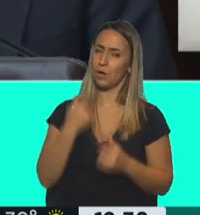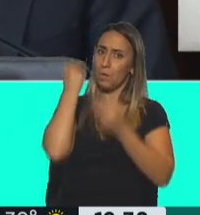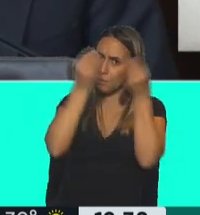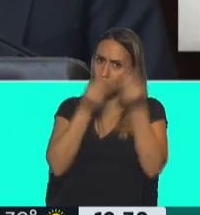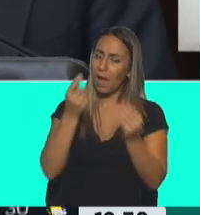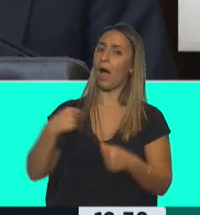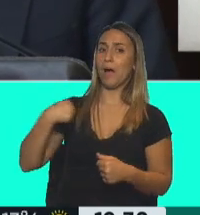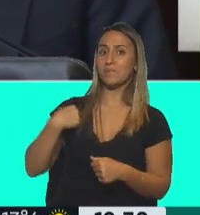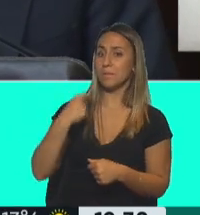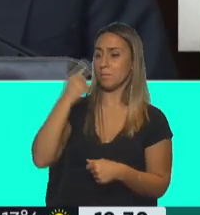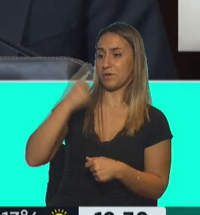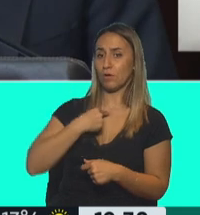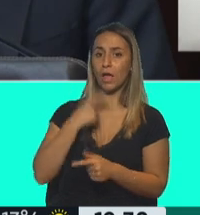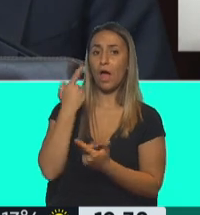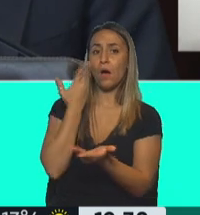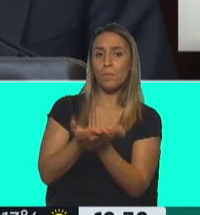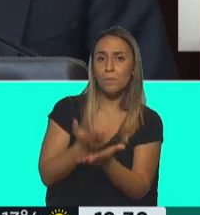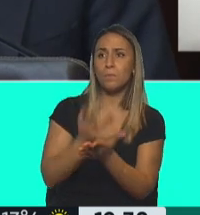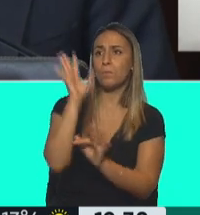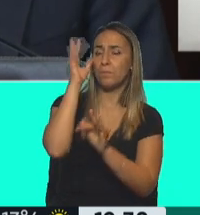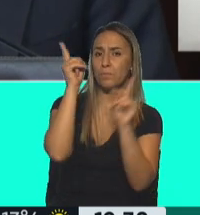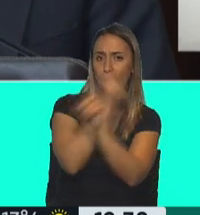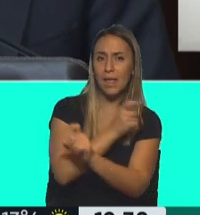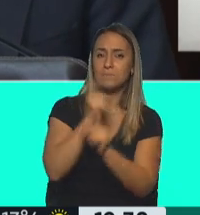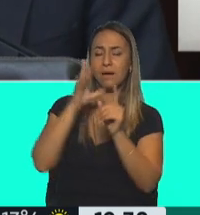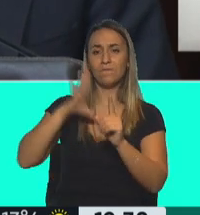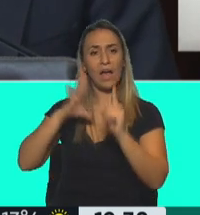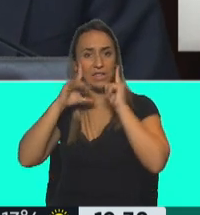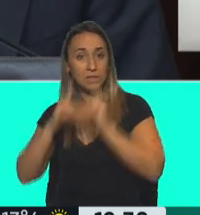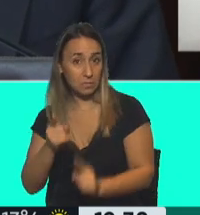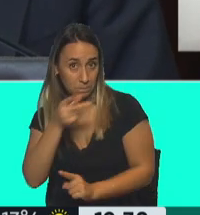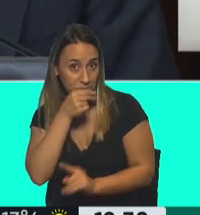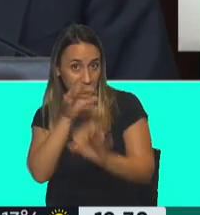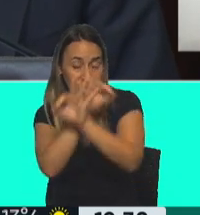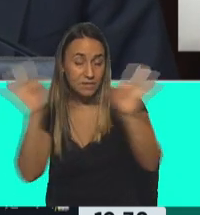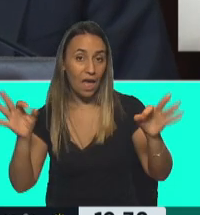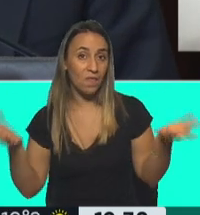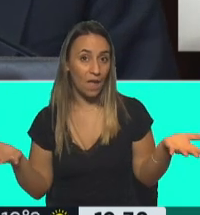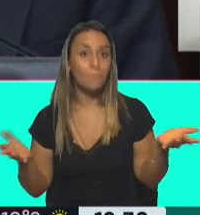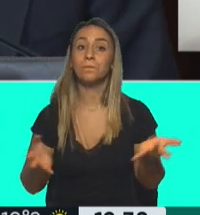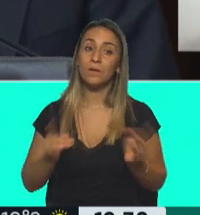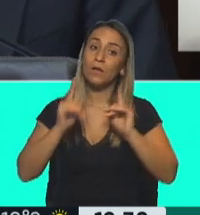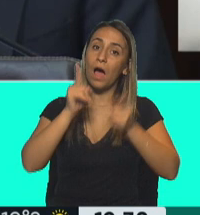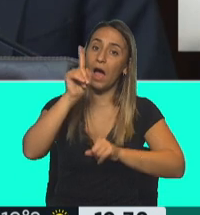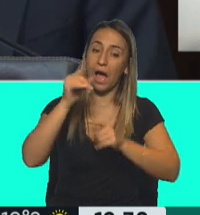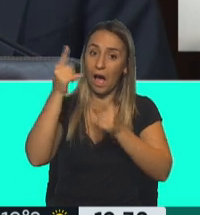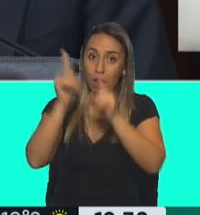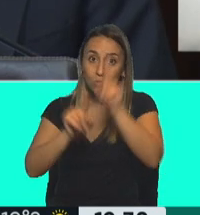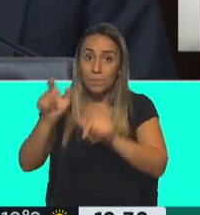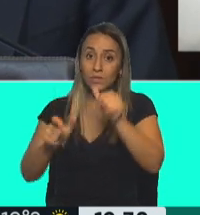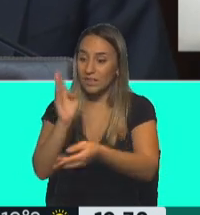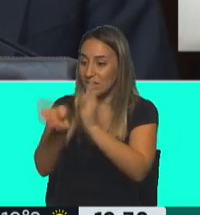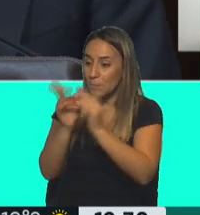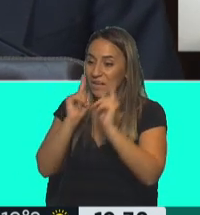vinieron a presentar ningún problema, no nos dijeron que había falta de atención de algún tipo, no pasó ninguna de esas cosas, pero hay gente que está en tratamiento y que se quedaría sin